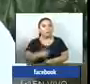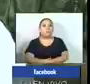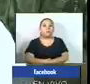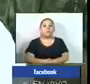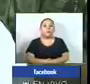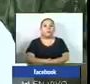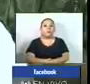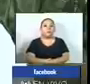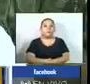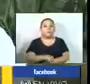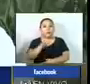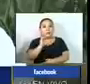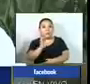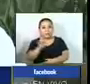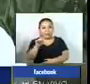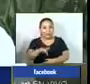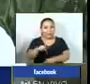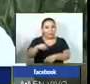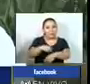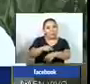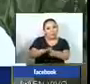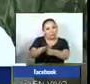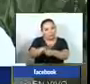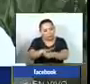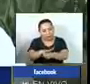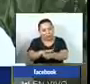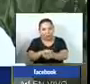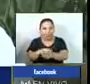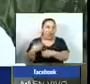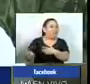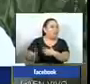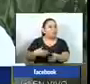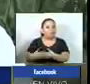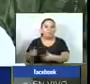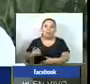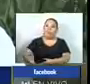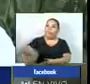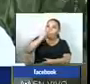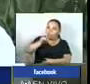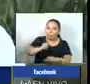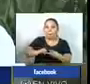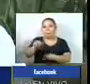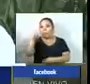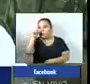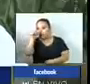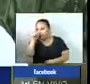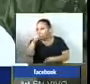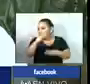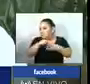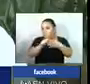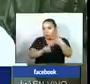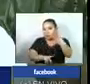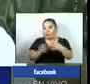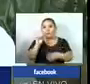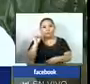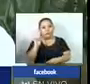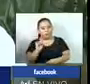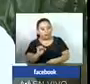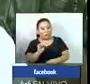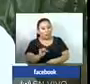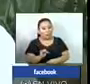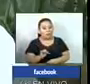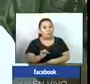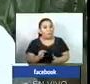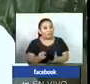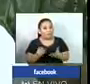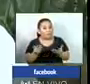personas que durante esta pandemia han recurrido al alcoholismo drogas etcétera y definitivamente son cuestiones